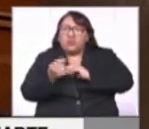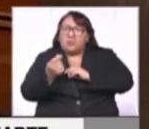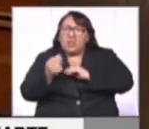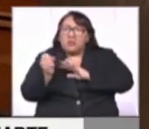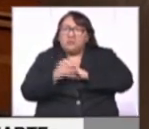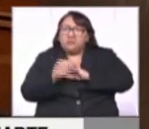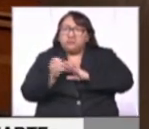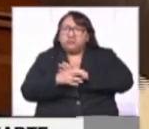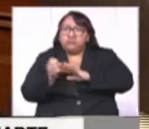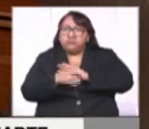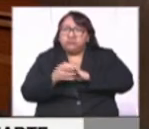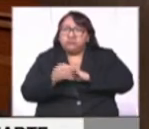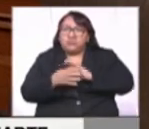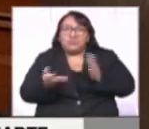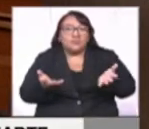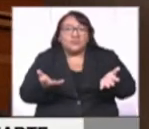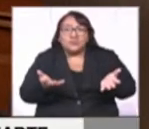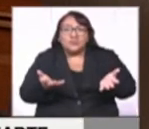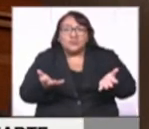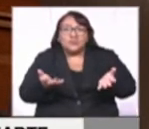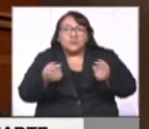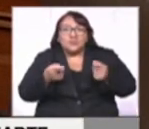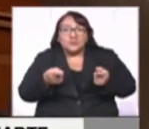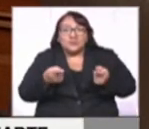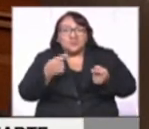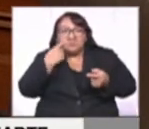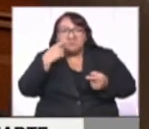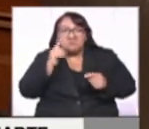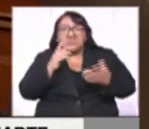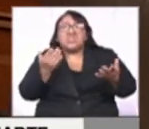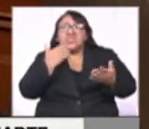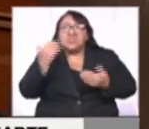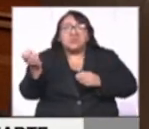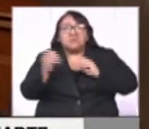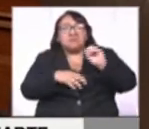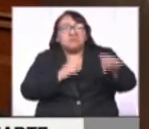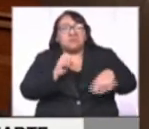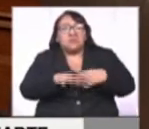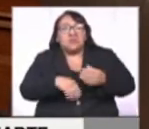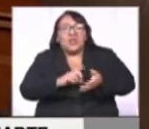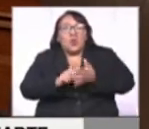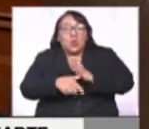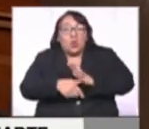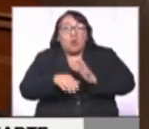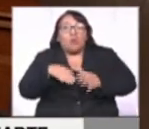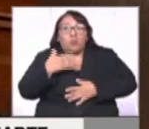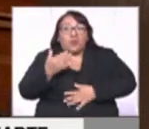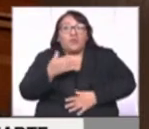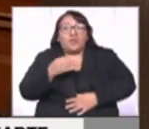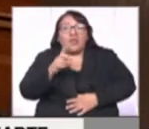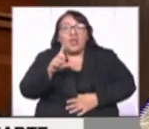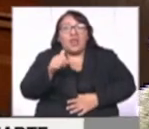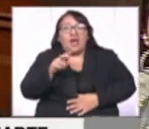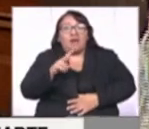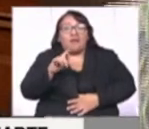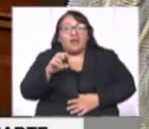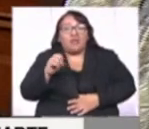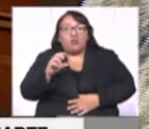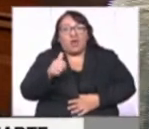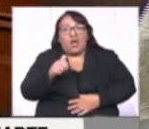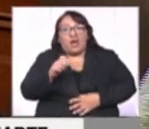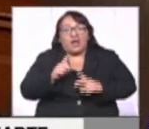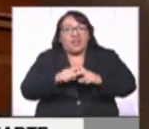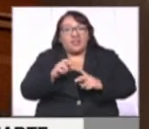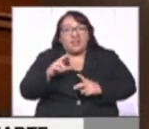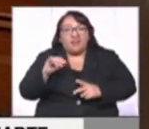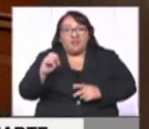y transferencias cuyo origen es desconocido y que podrían estar ligadas al delito de lavado de activos, debido a